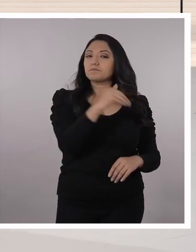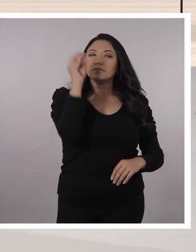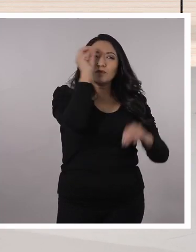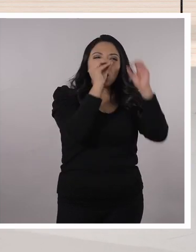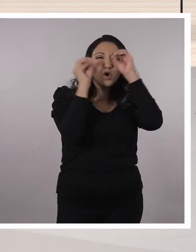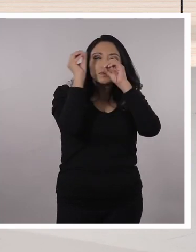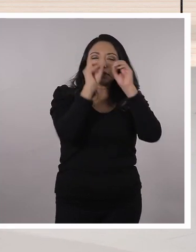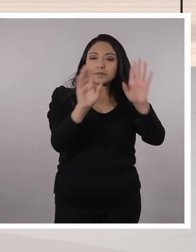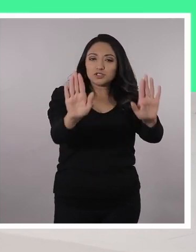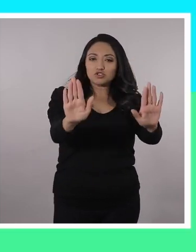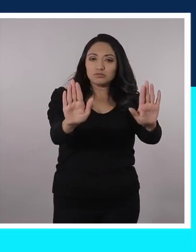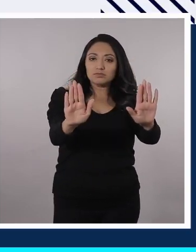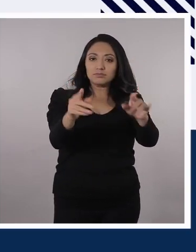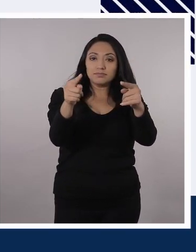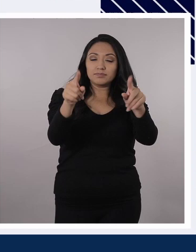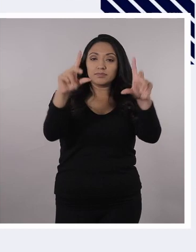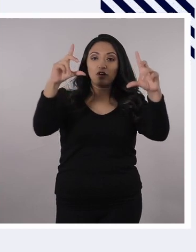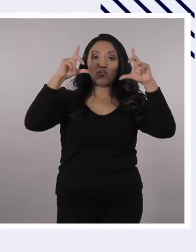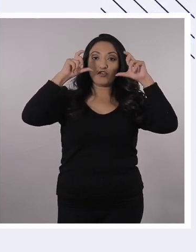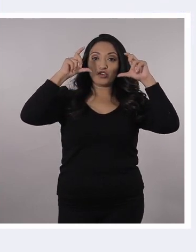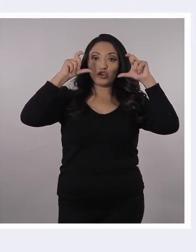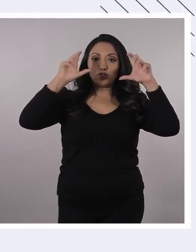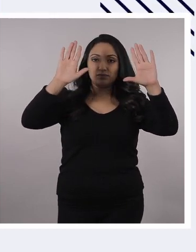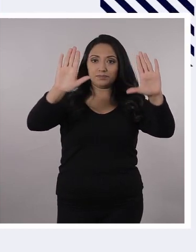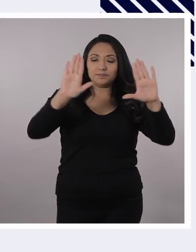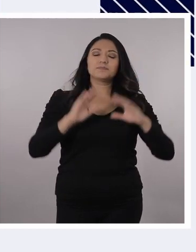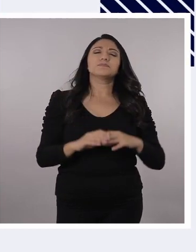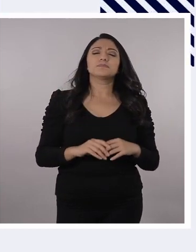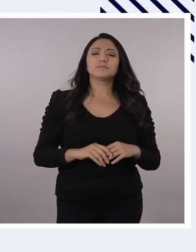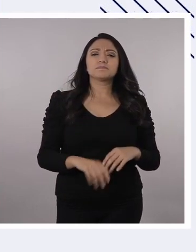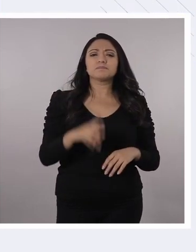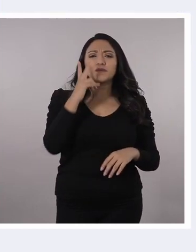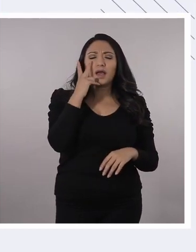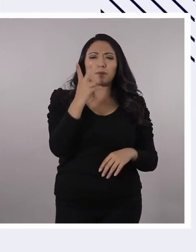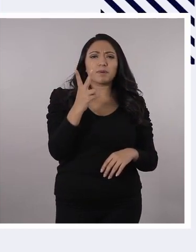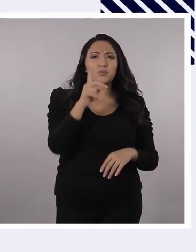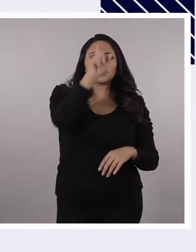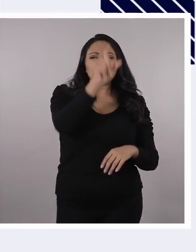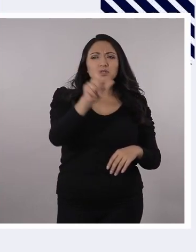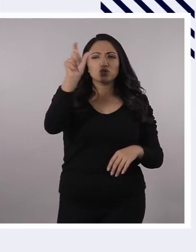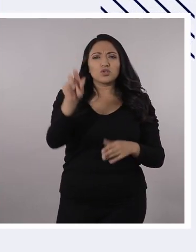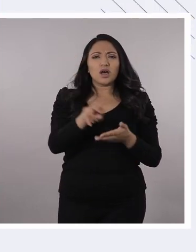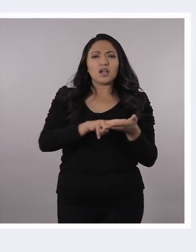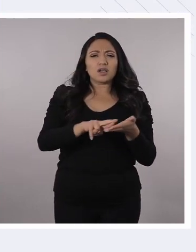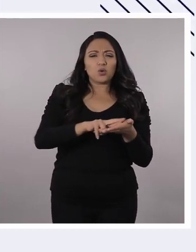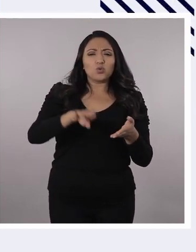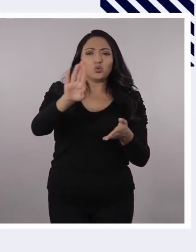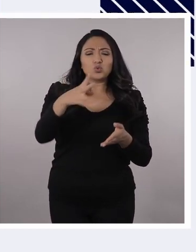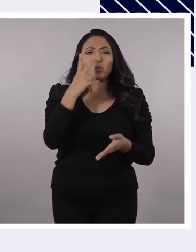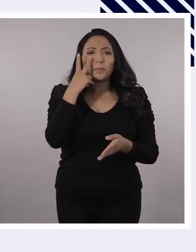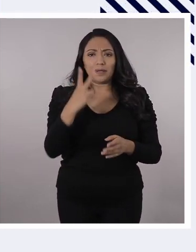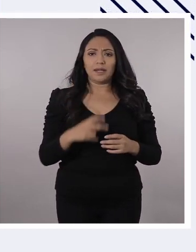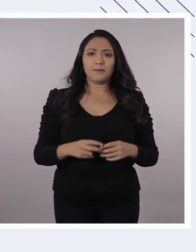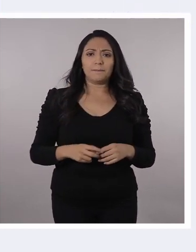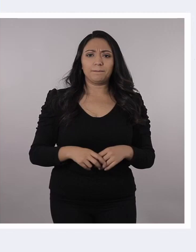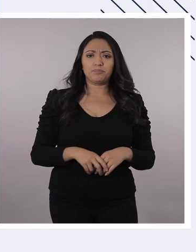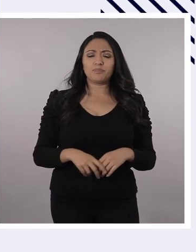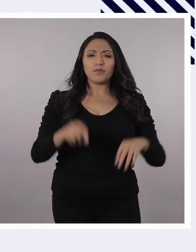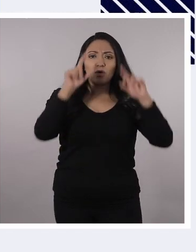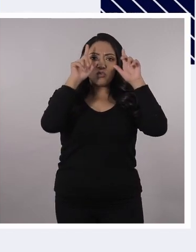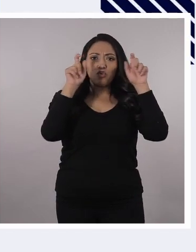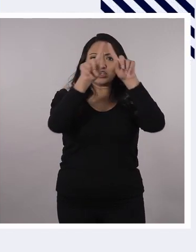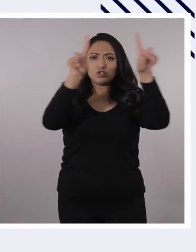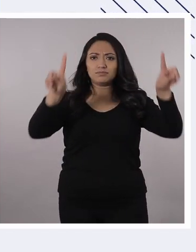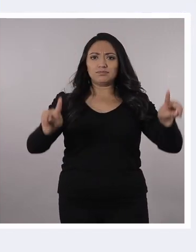invitarte a observar esta imagen que está en pantalla, donde vemos algunos hombres que parece que están reunidos. No sé, chicos y chicas